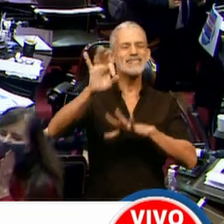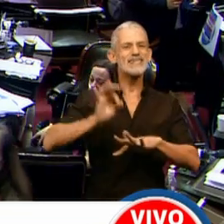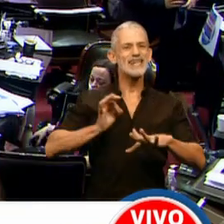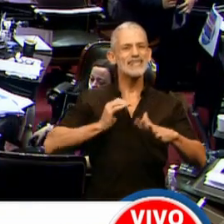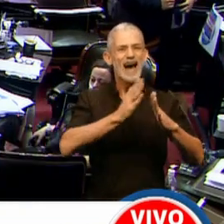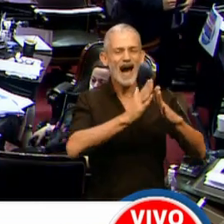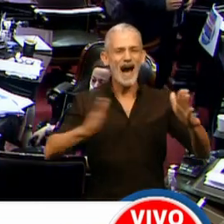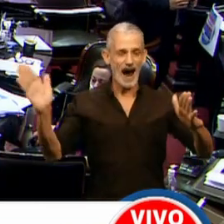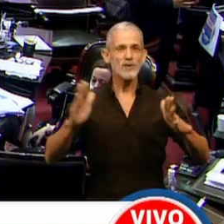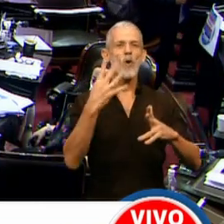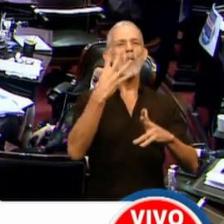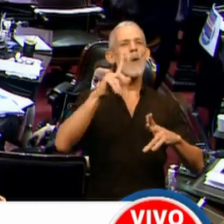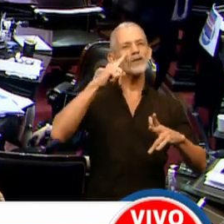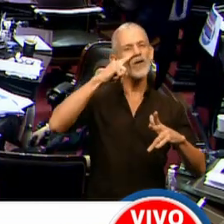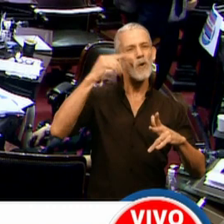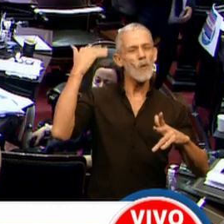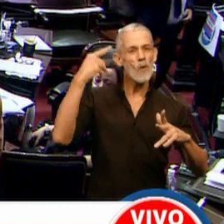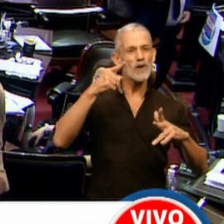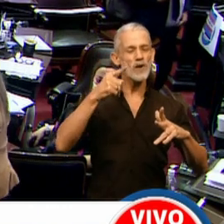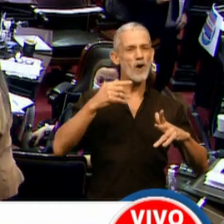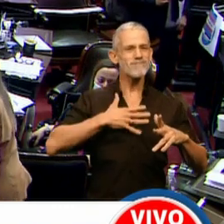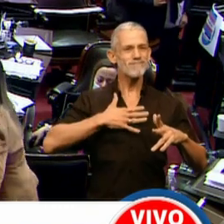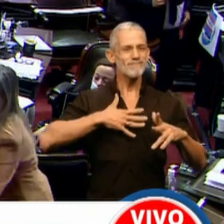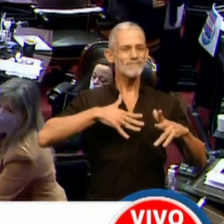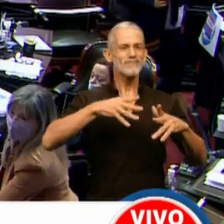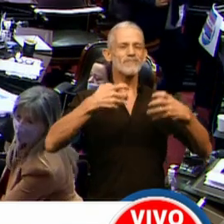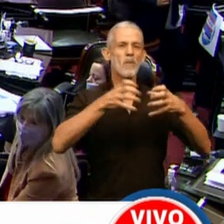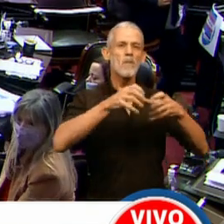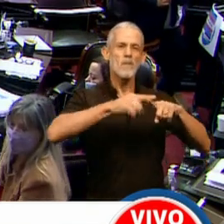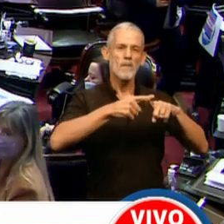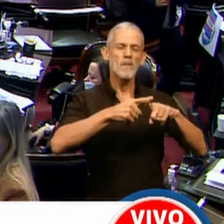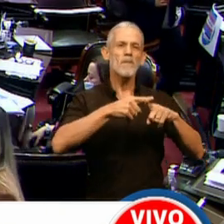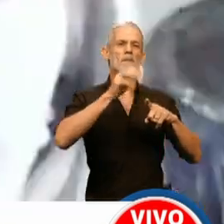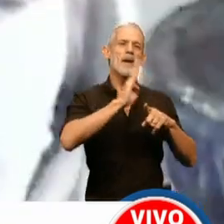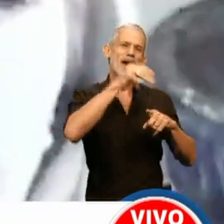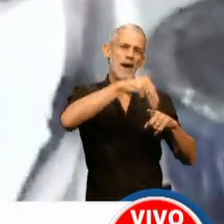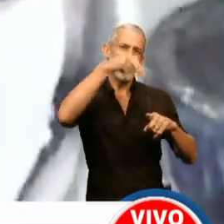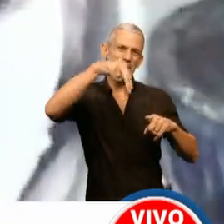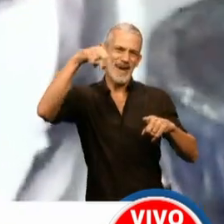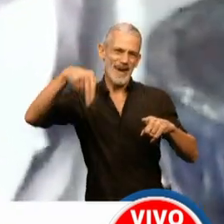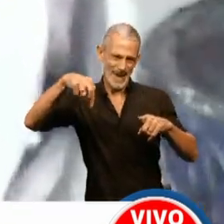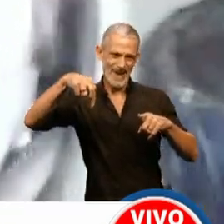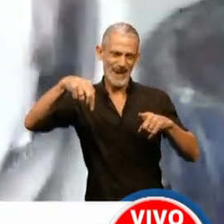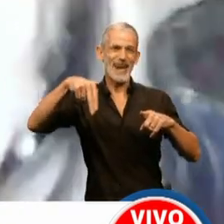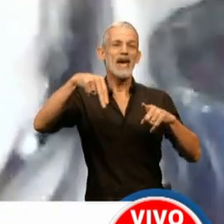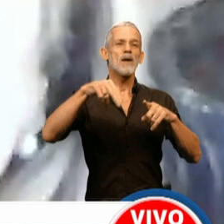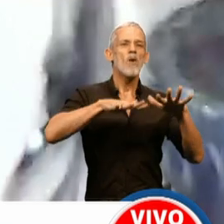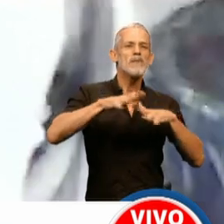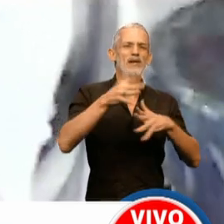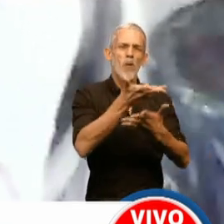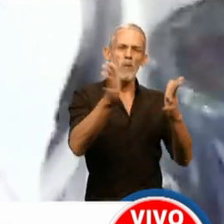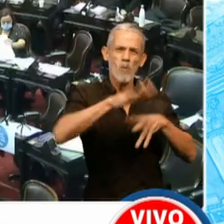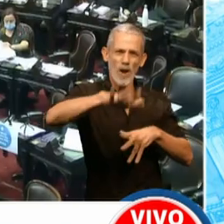años que cumplió el 4 de junio en mi partido del movimiento popular neuquino el 4 de junio